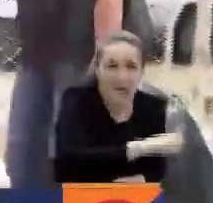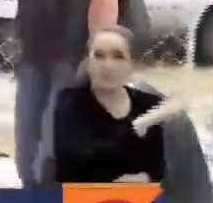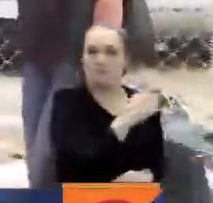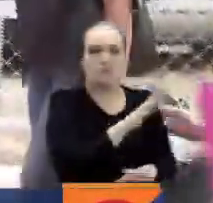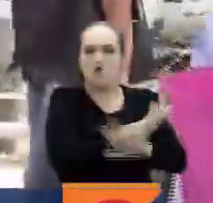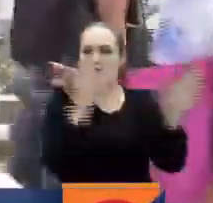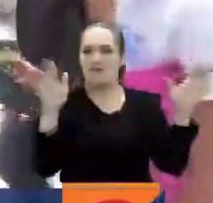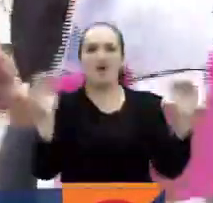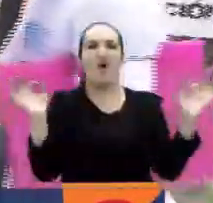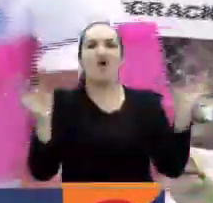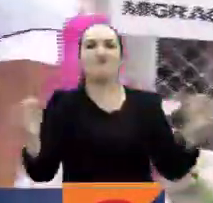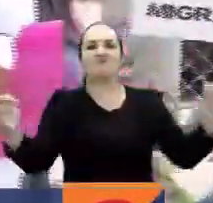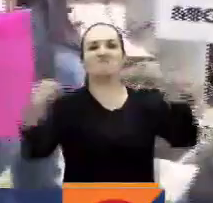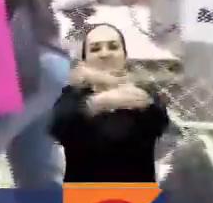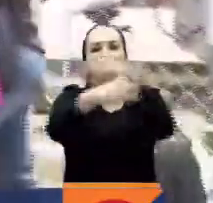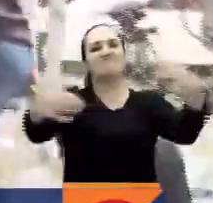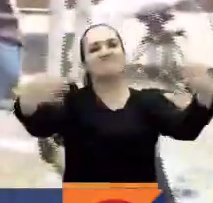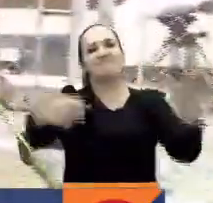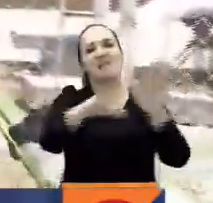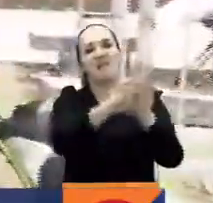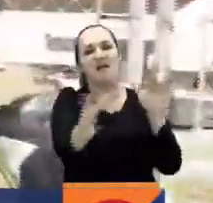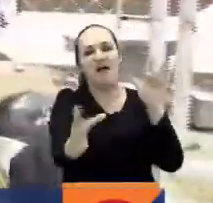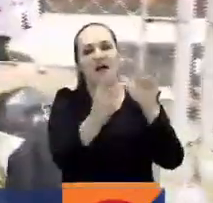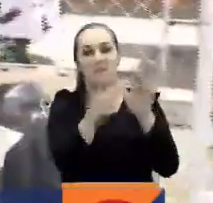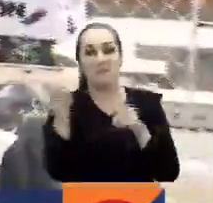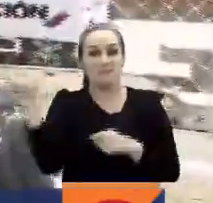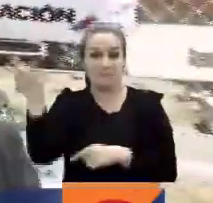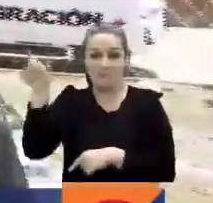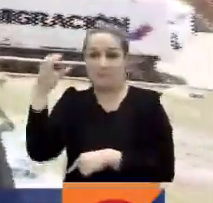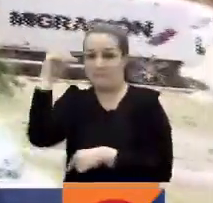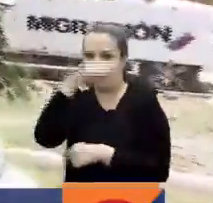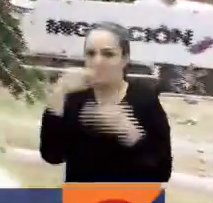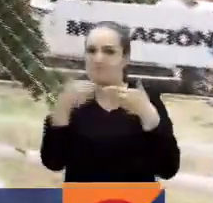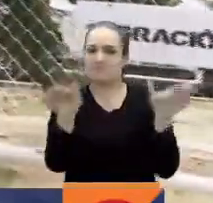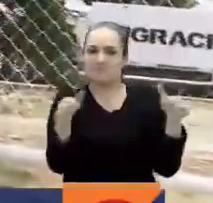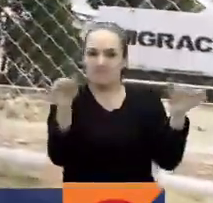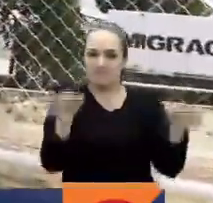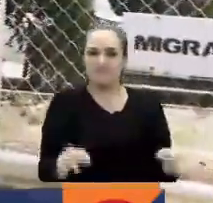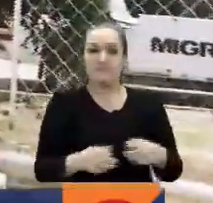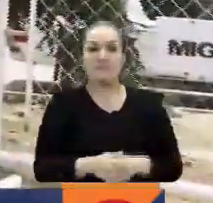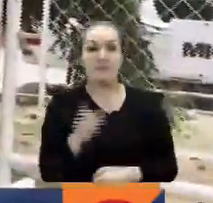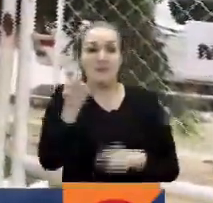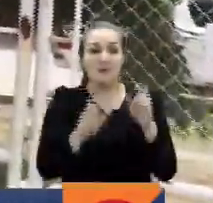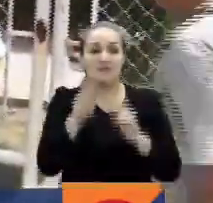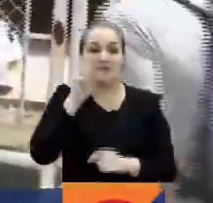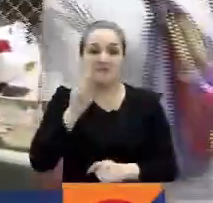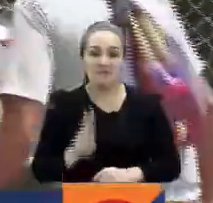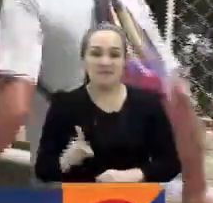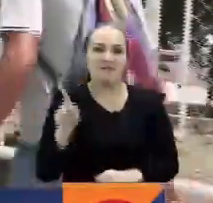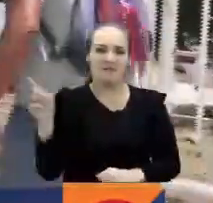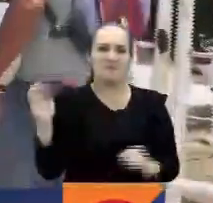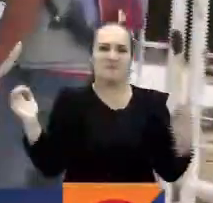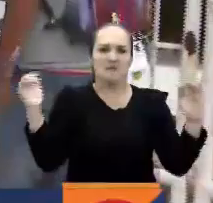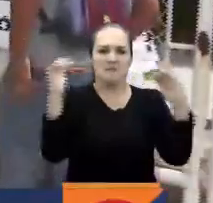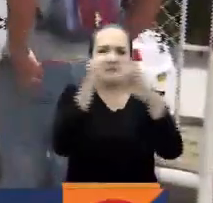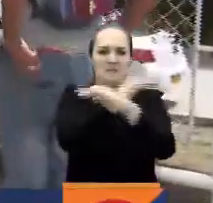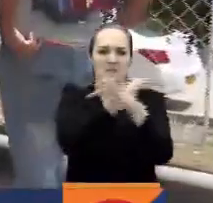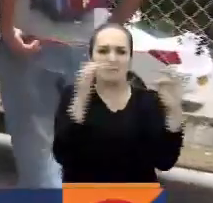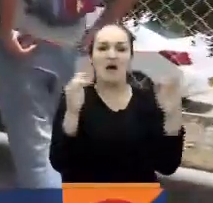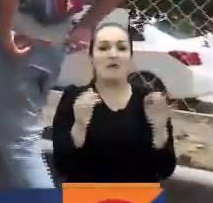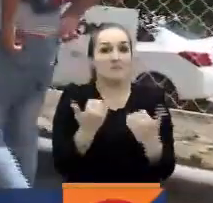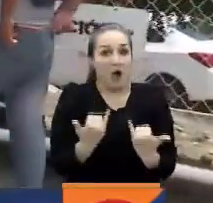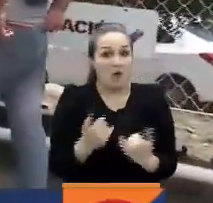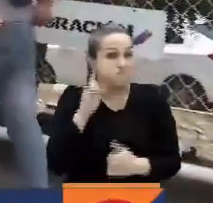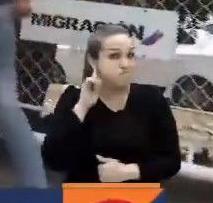por aperturada esta frontera con Venezuela. Cientos de ciudadanos venezolanos entonces a esta hora atraviesan